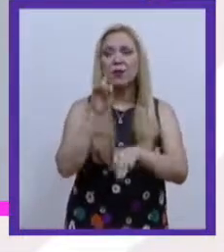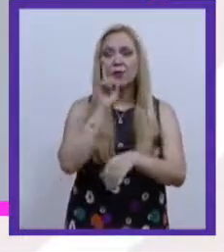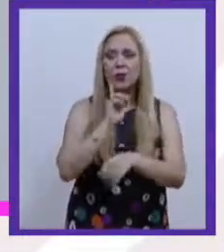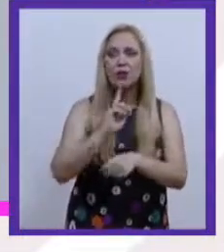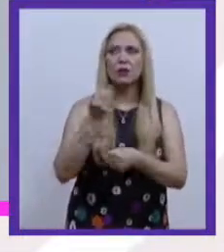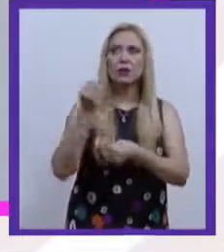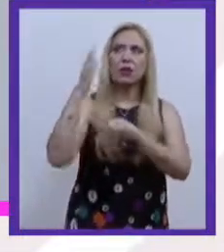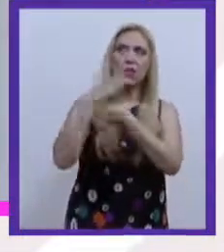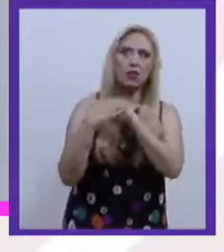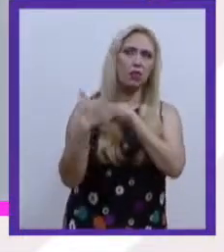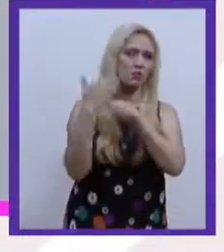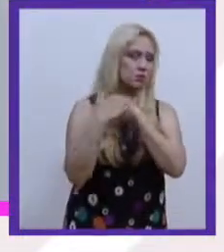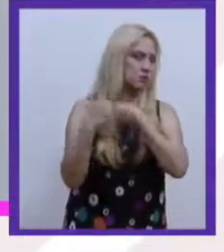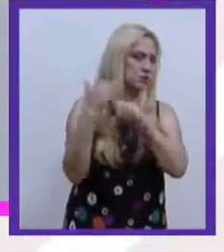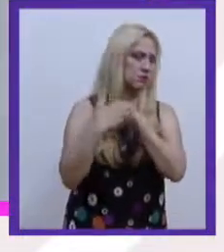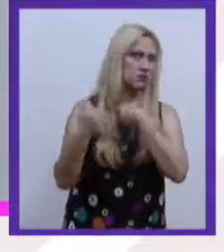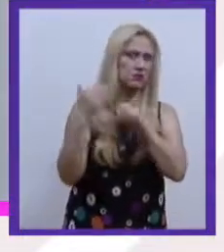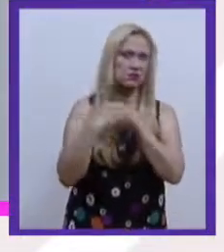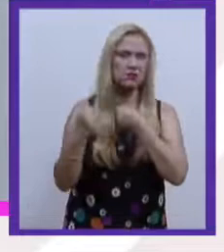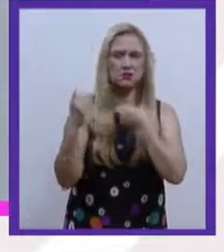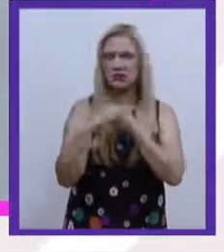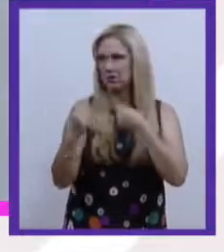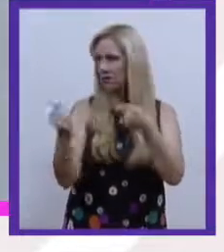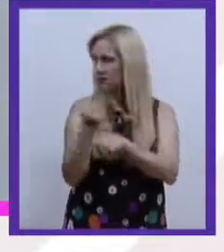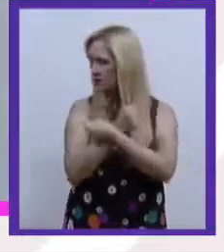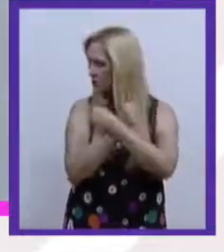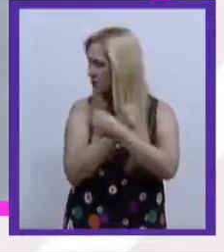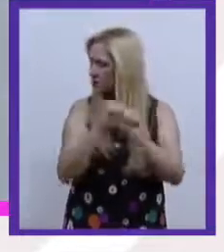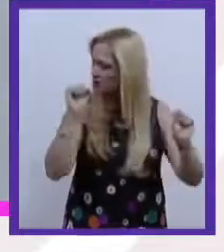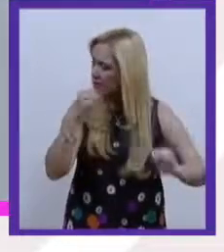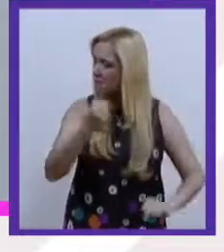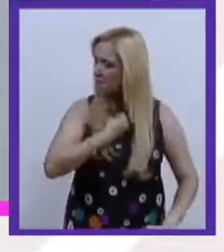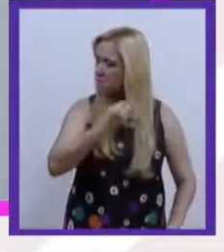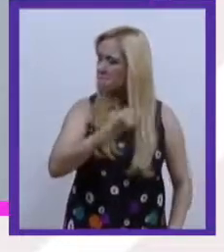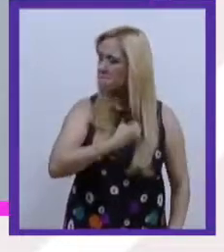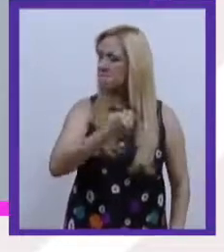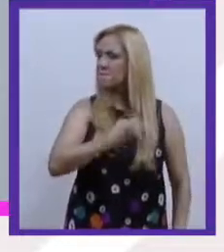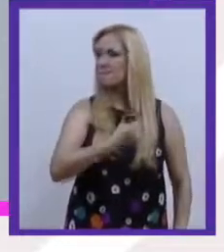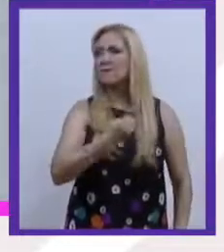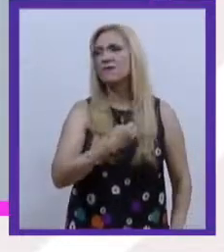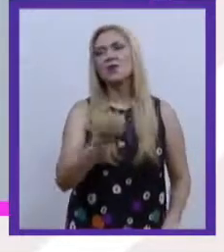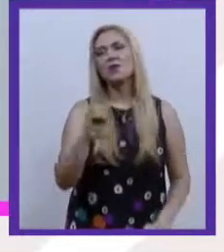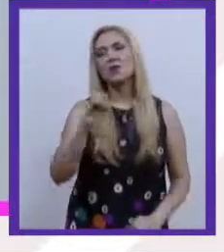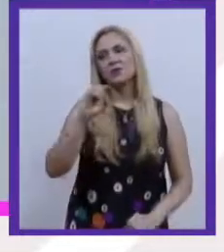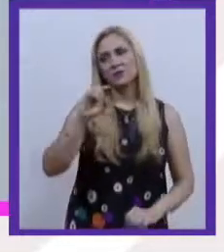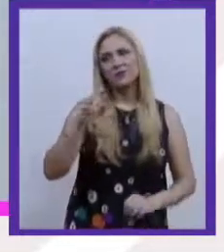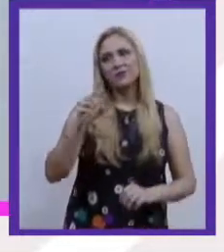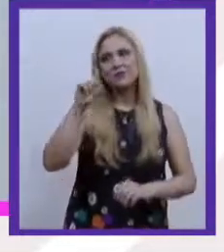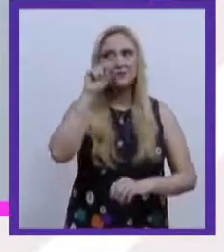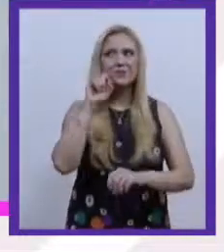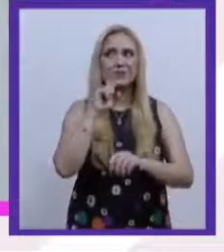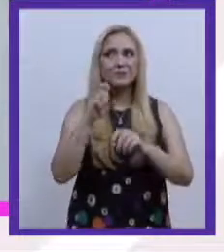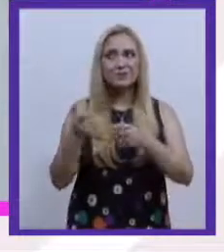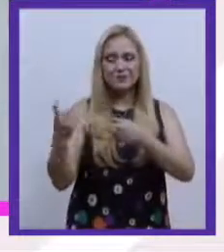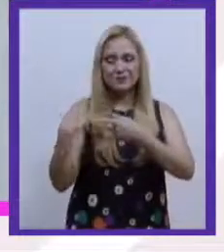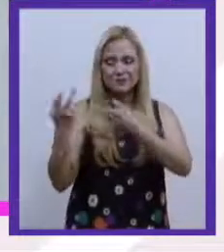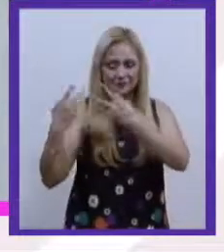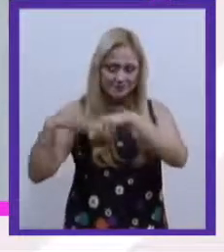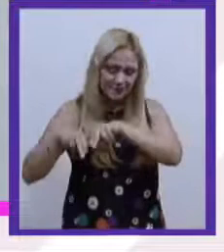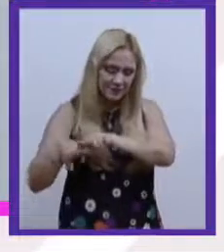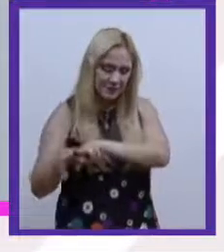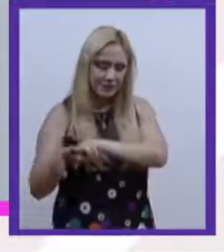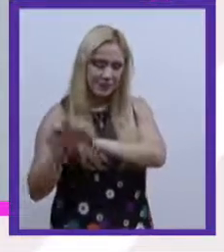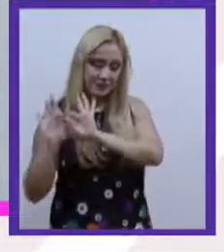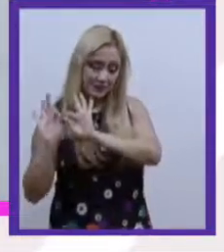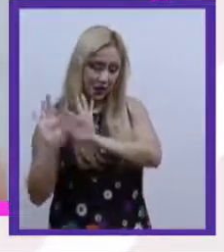que muchas mujeres se ven, digamos, en la necesidad de tener que dar un favor sexual para que las dejen ir a cuidar a sus hijos,